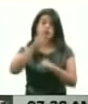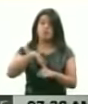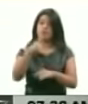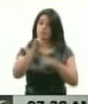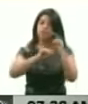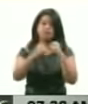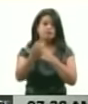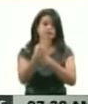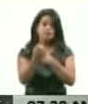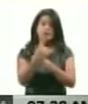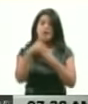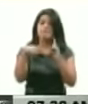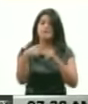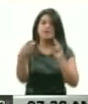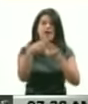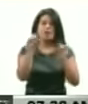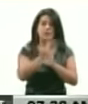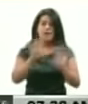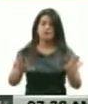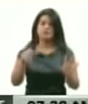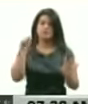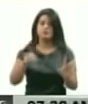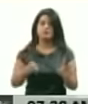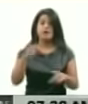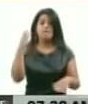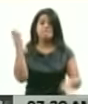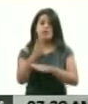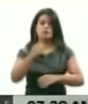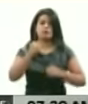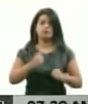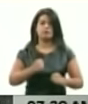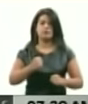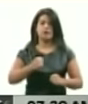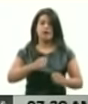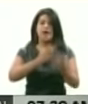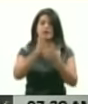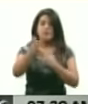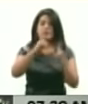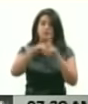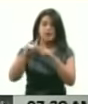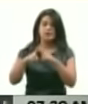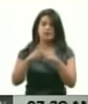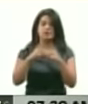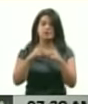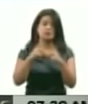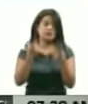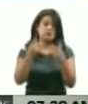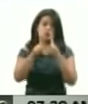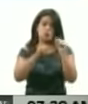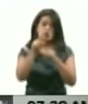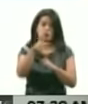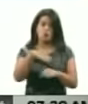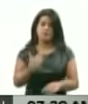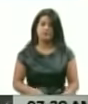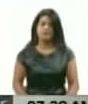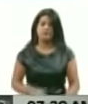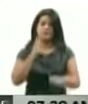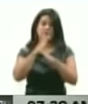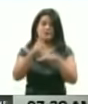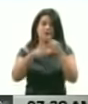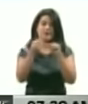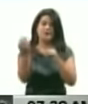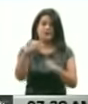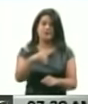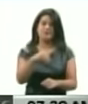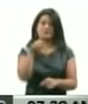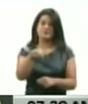redes sociales y la etiqueta Mano Zurda de Hierro a través de las diferentes cuentas que la ponemos a disposición. Verónica Chacón. Vamos a una pausa y ya volvemos con